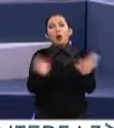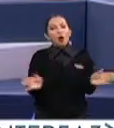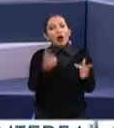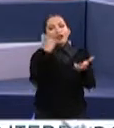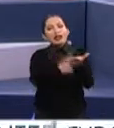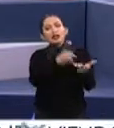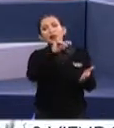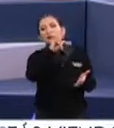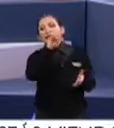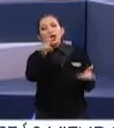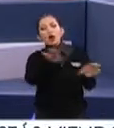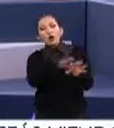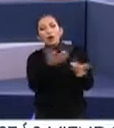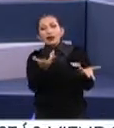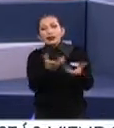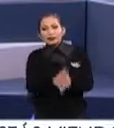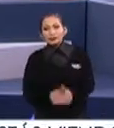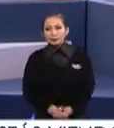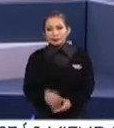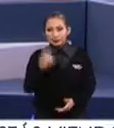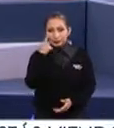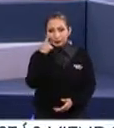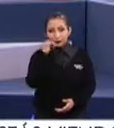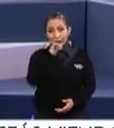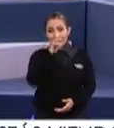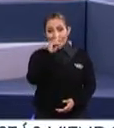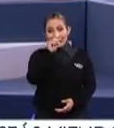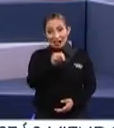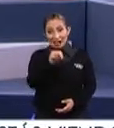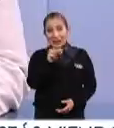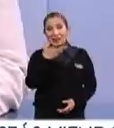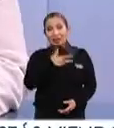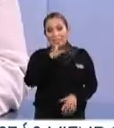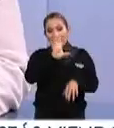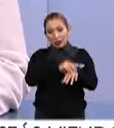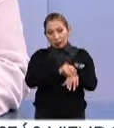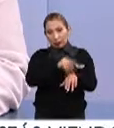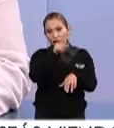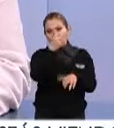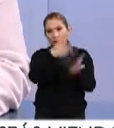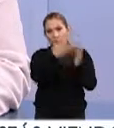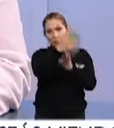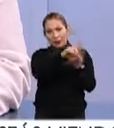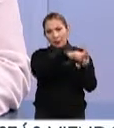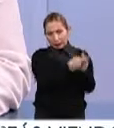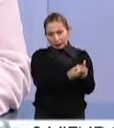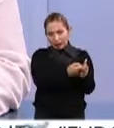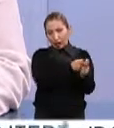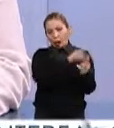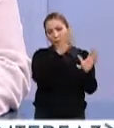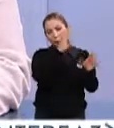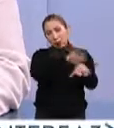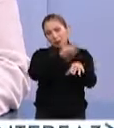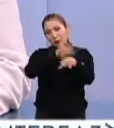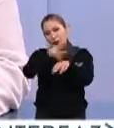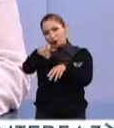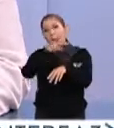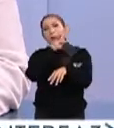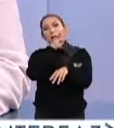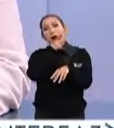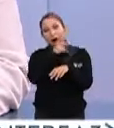promueven dentro del Instituto Politécnico Nacional. Sí, mira, el instituto tiene esta prestación del 2010, como lo mencionaba, y a la